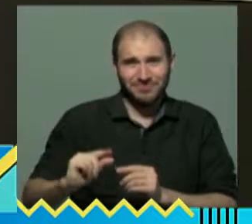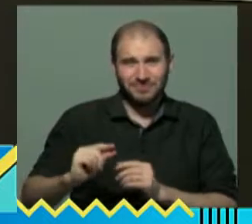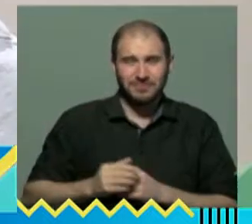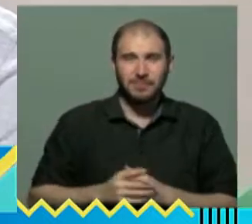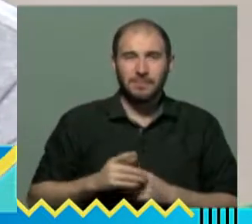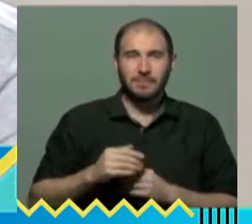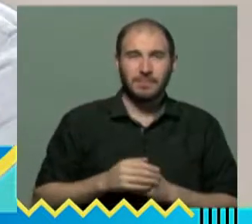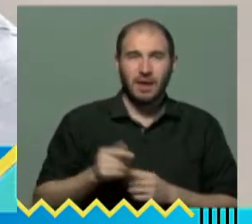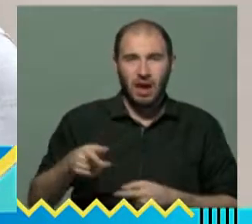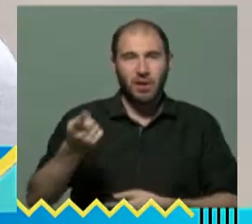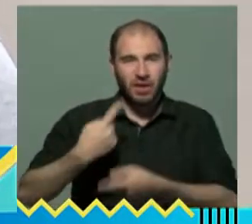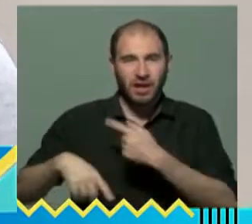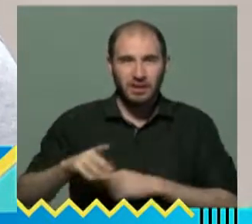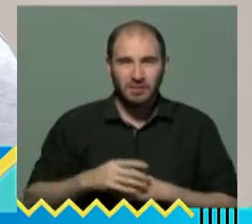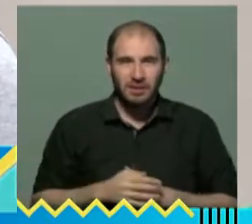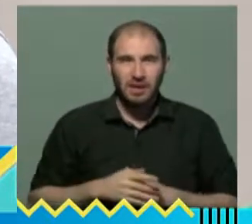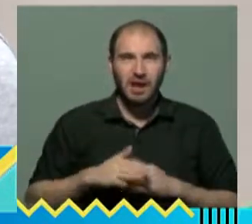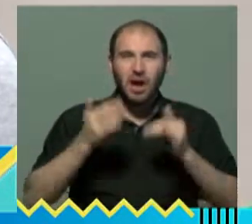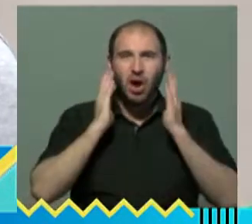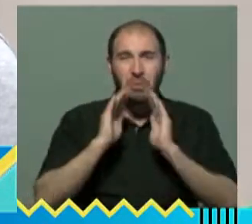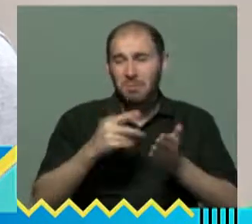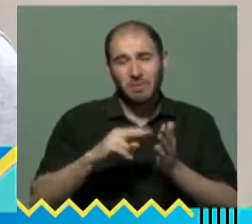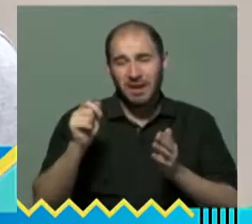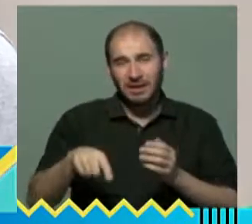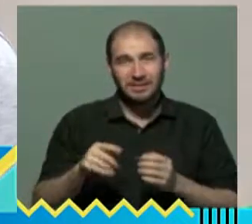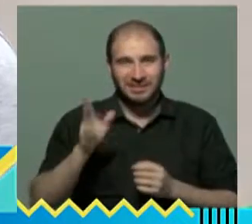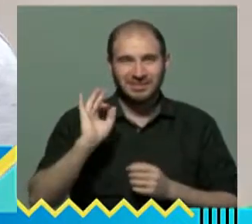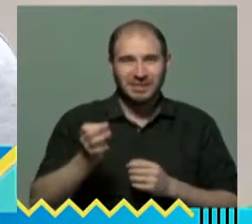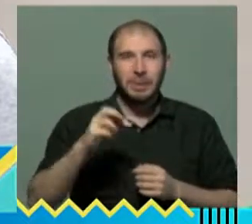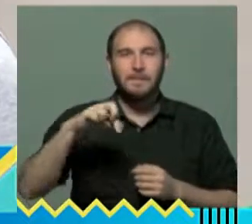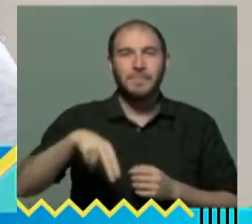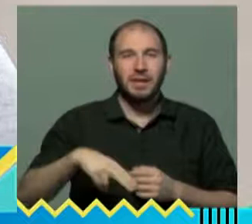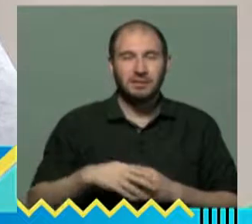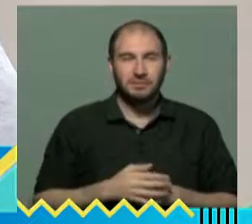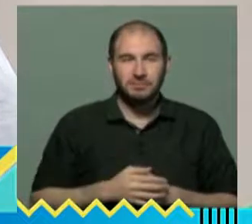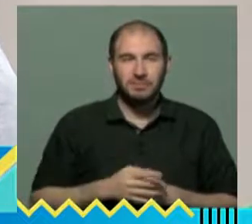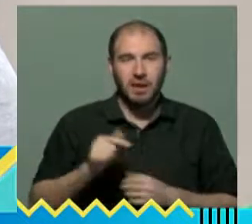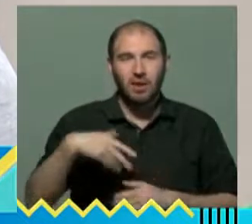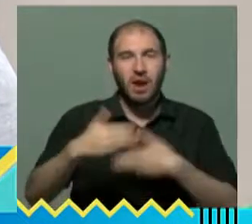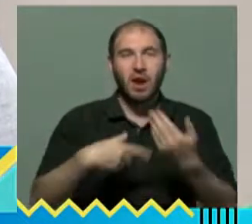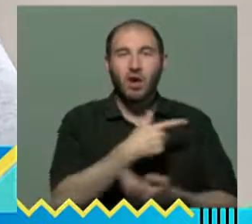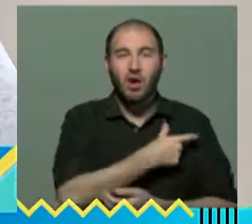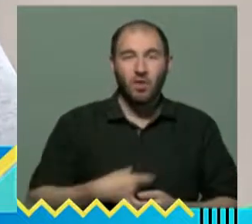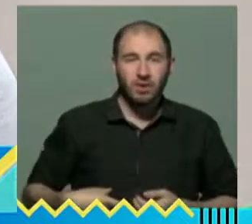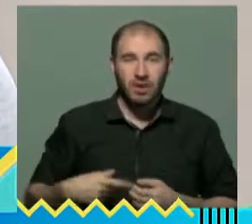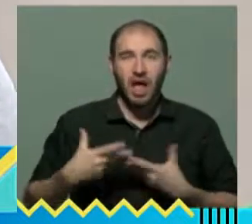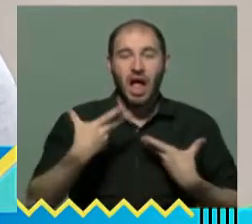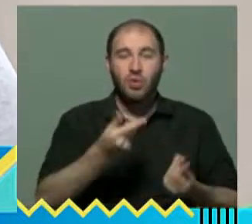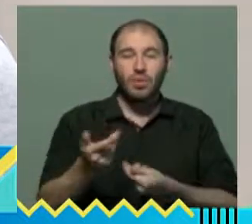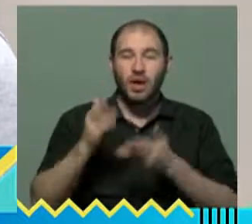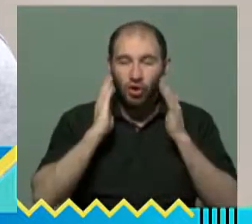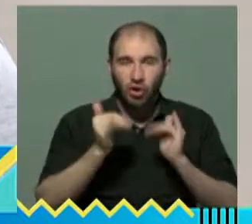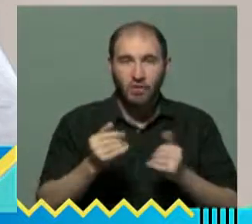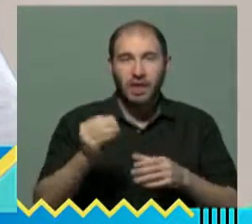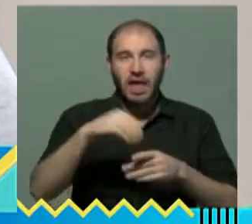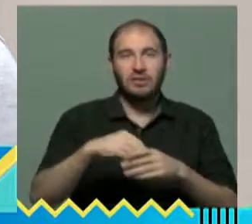estamos revirtiendo. La del joven, lo que más le afecta es eso. Sabemos que también una política que se está haciendo del gobierno de tratar de ayudar a los jóvenes que se